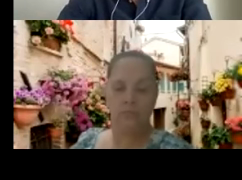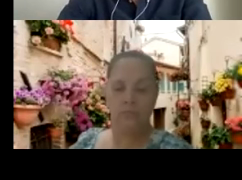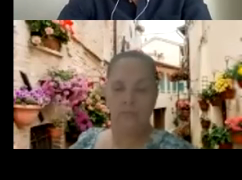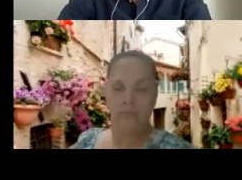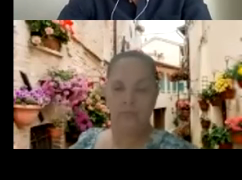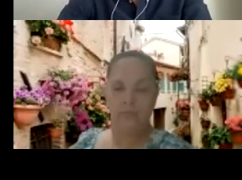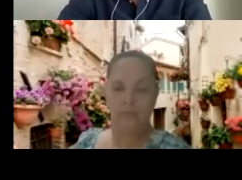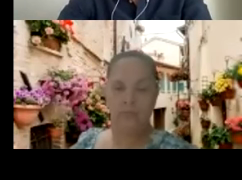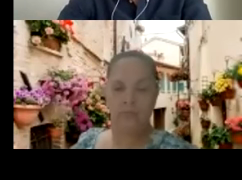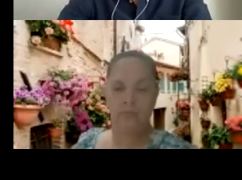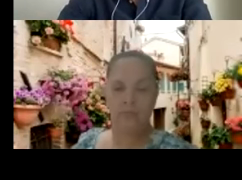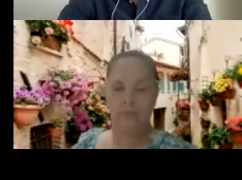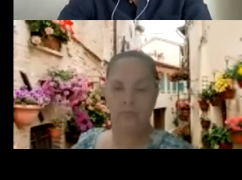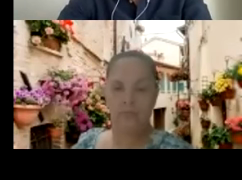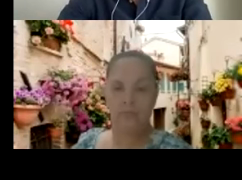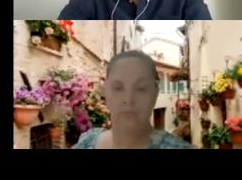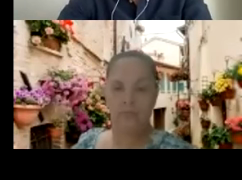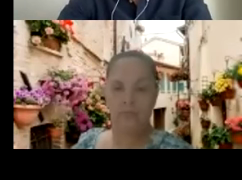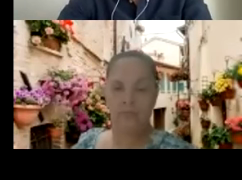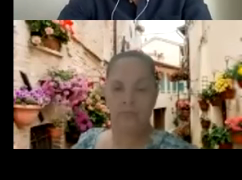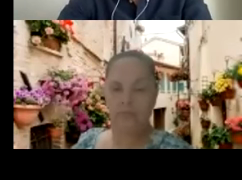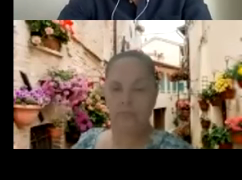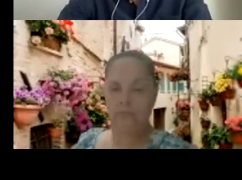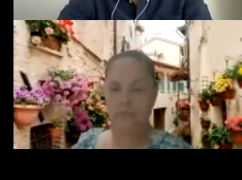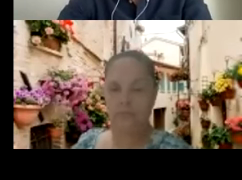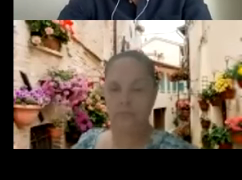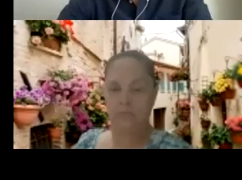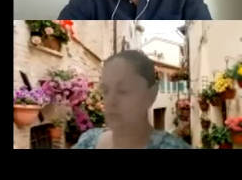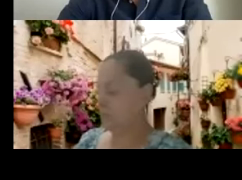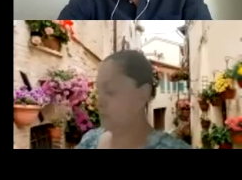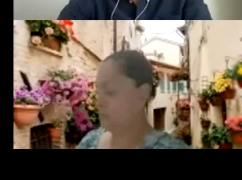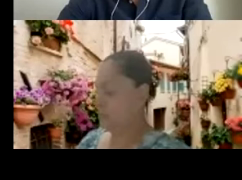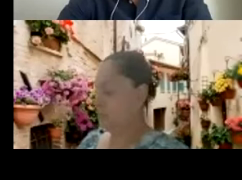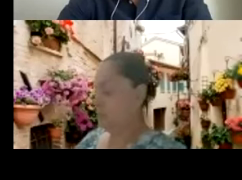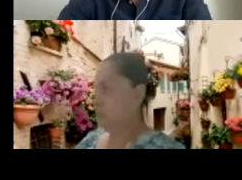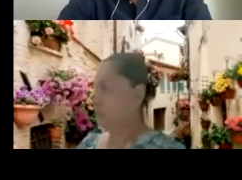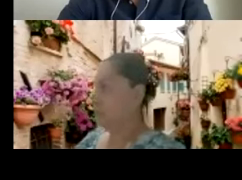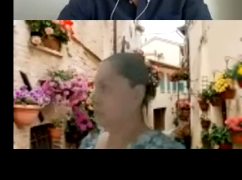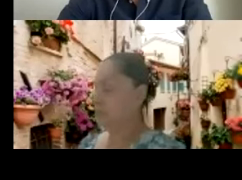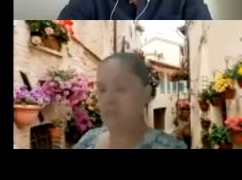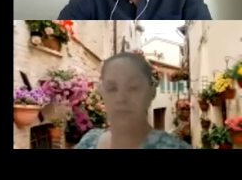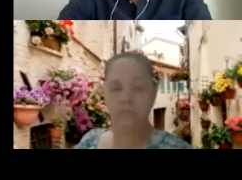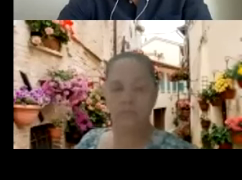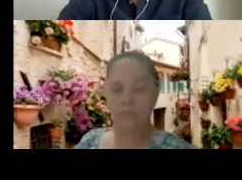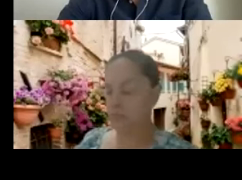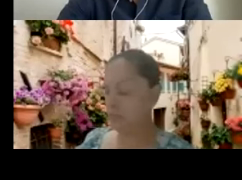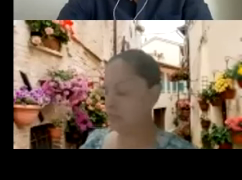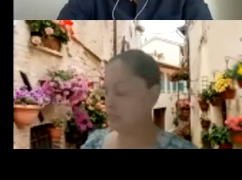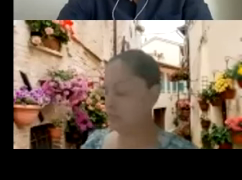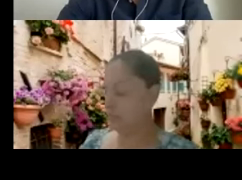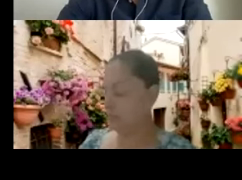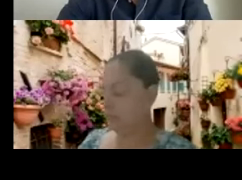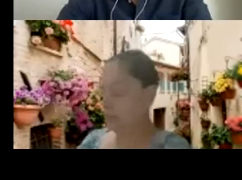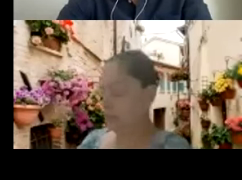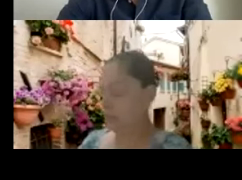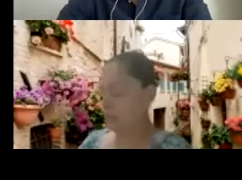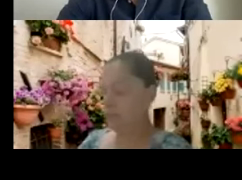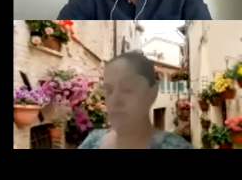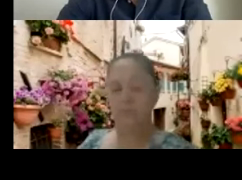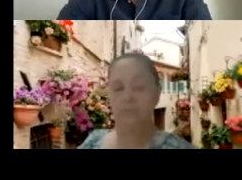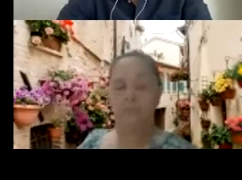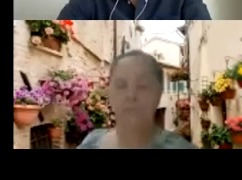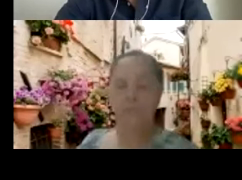es abrir ahora sí a preguntas, a discusión, todos estos temas, qué inquietudes tienen y